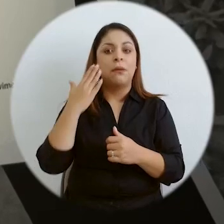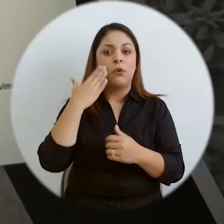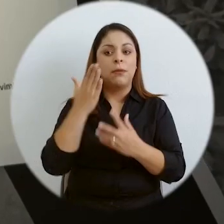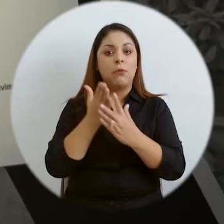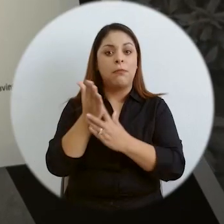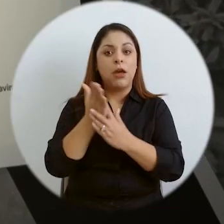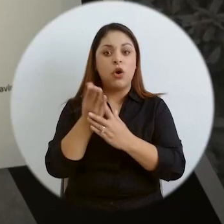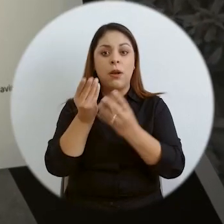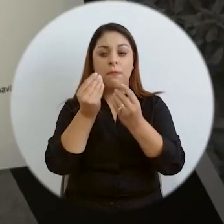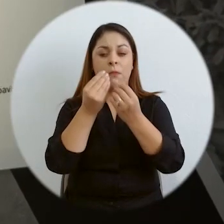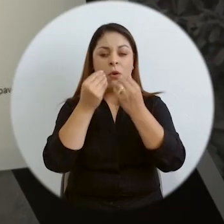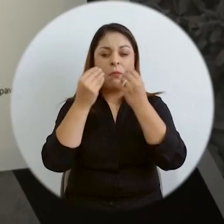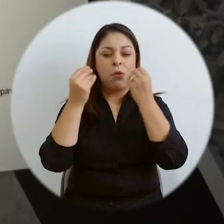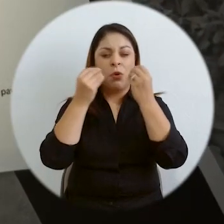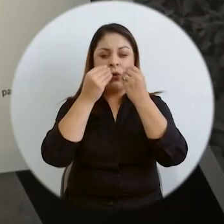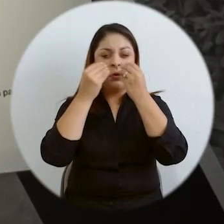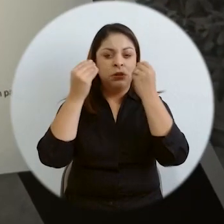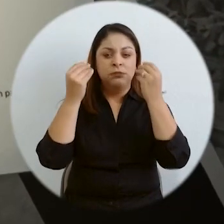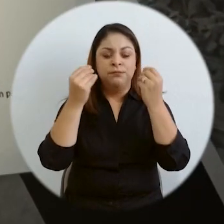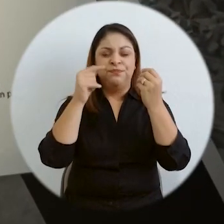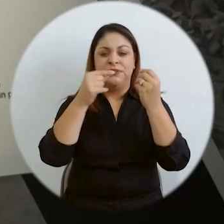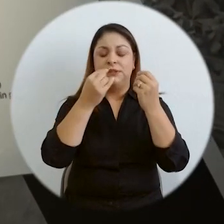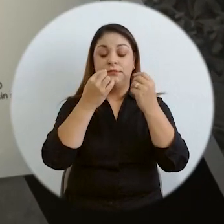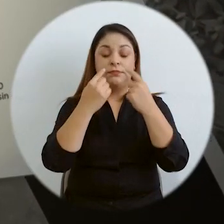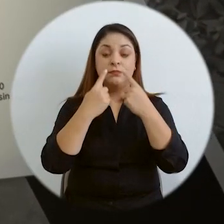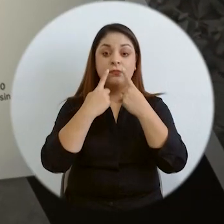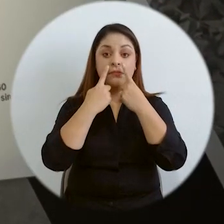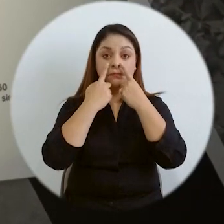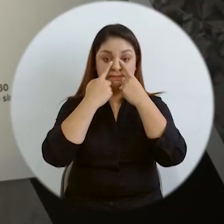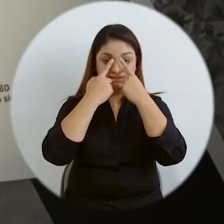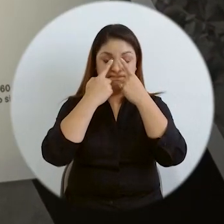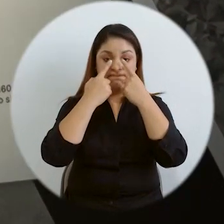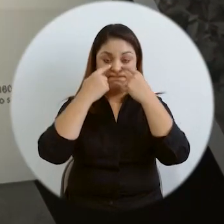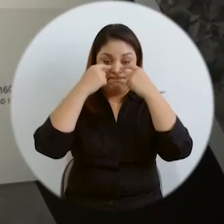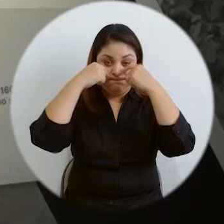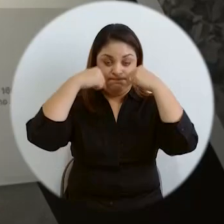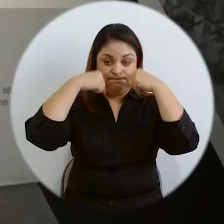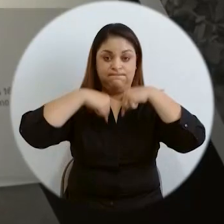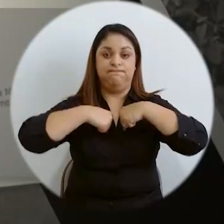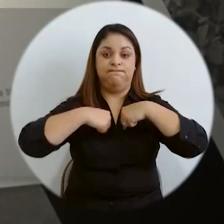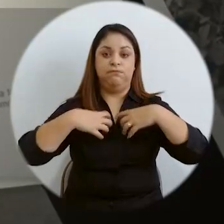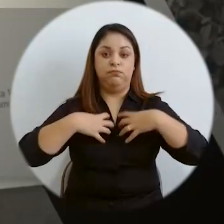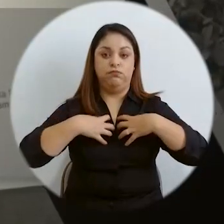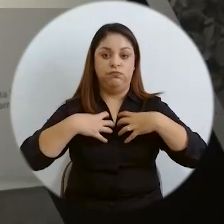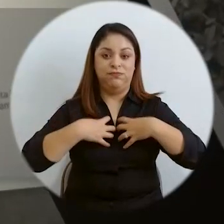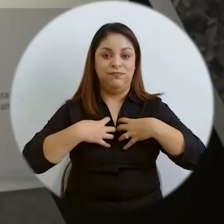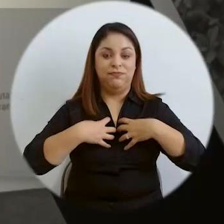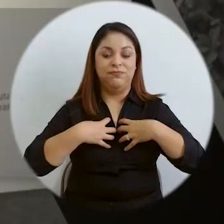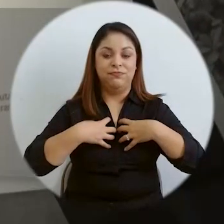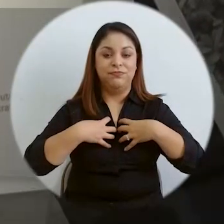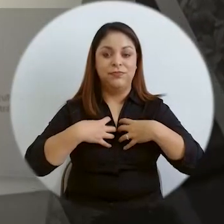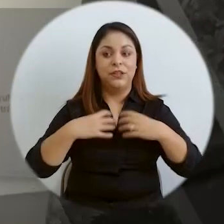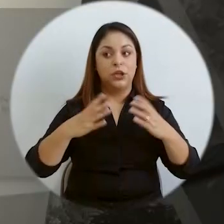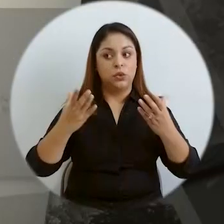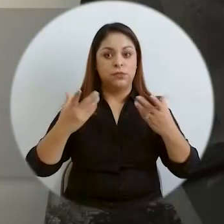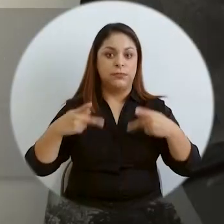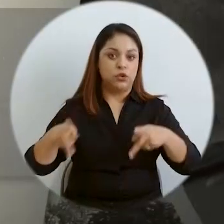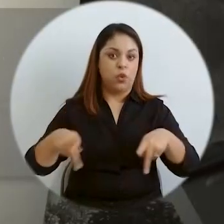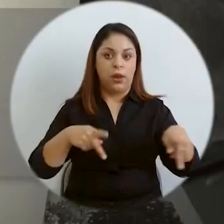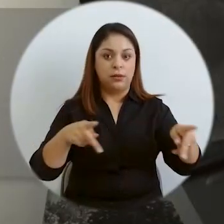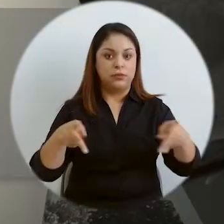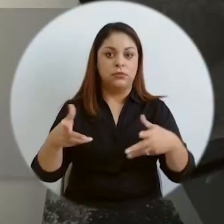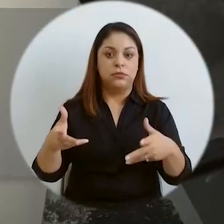tanto a través del polvo, atraviesa las fosas nasales y entra en los